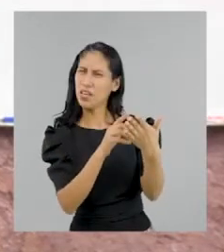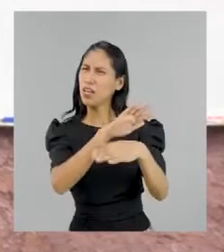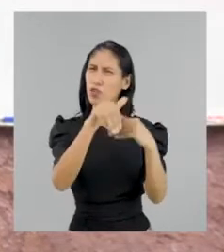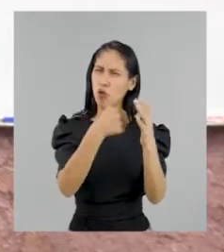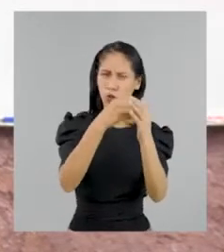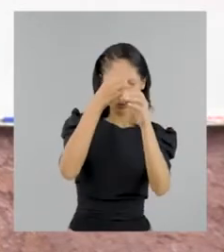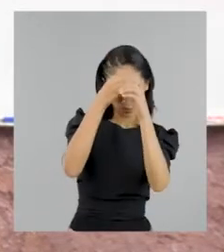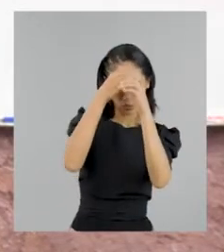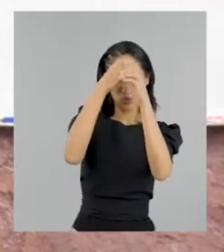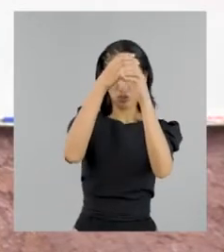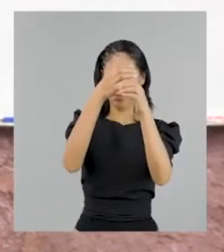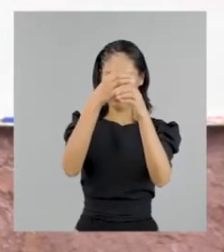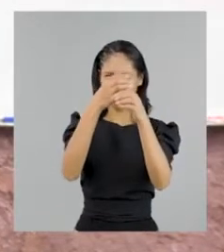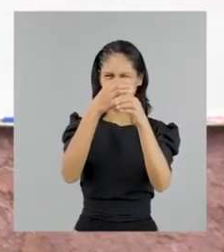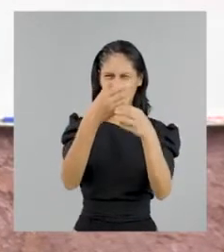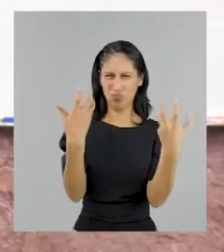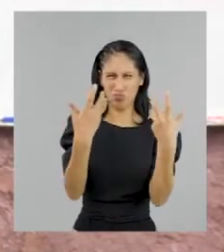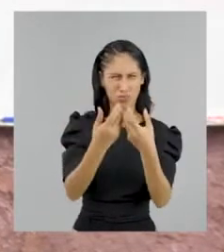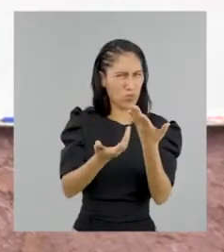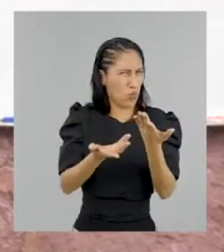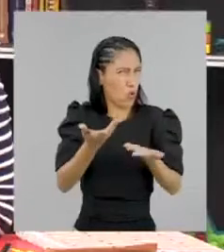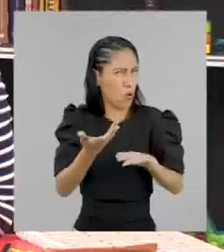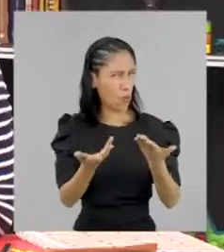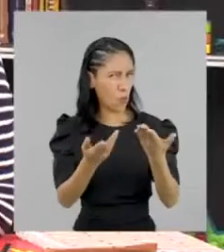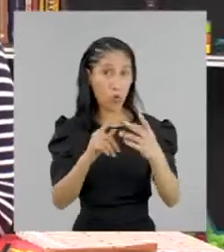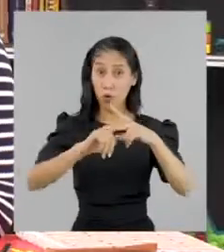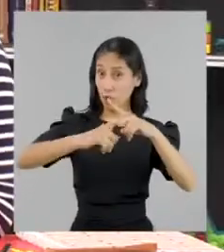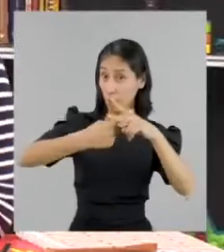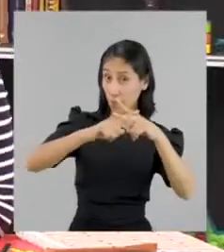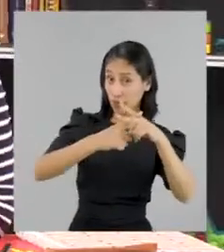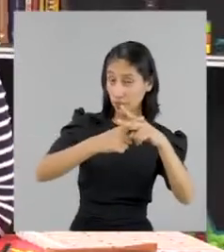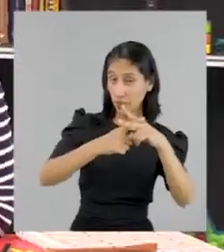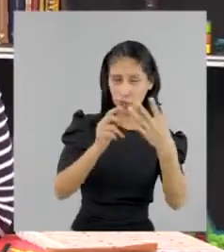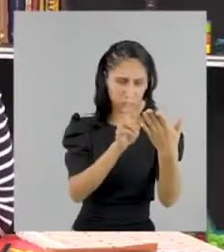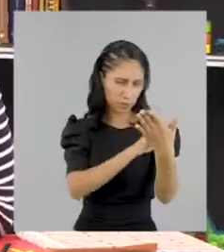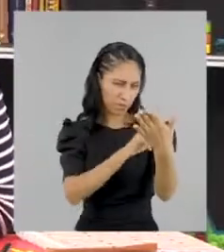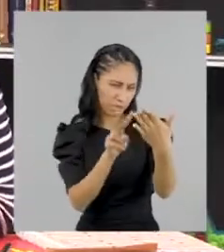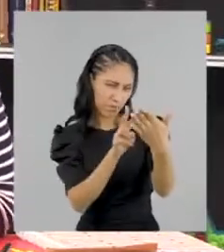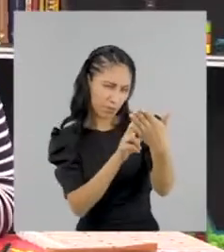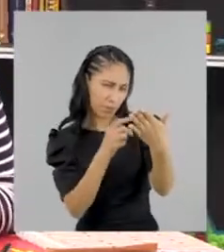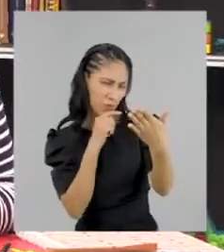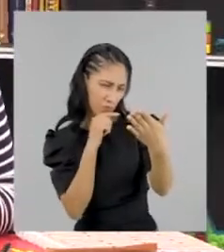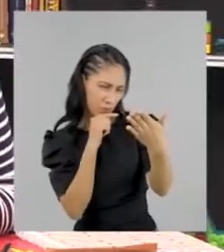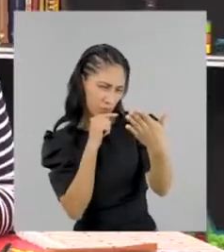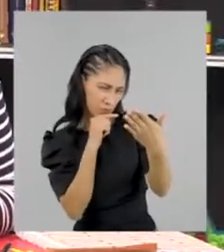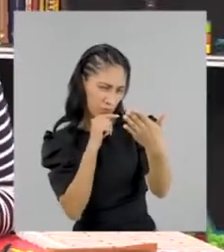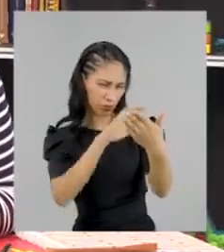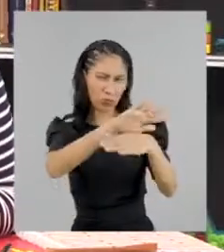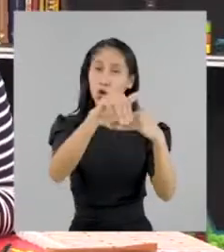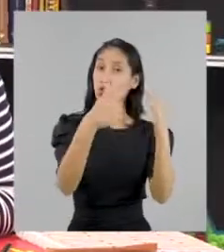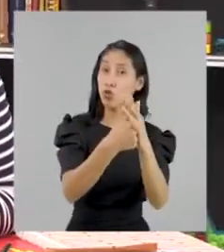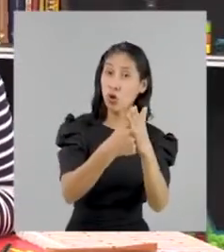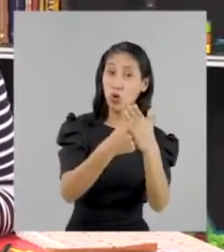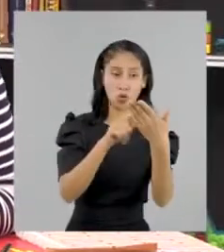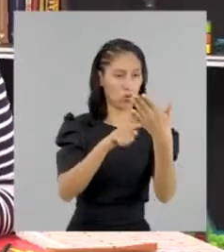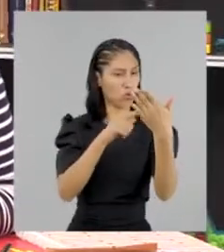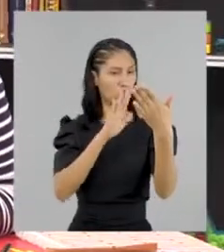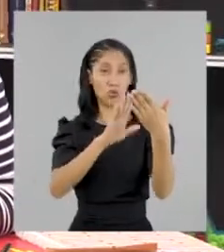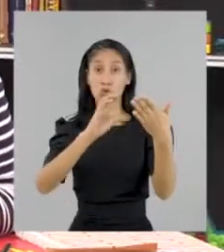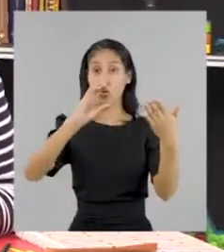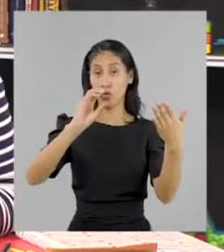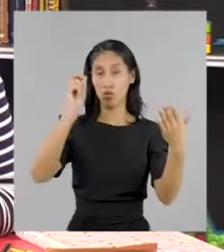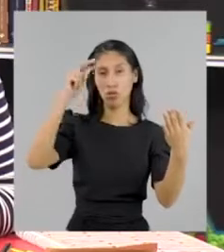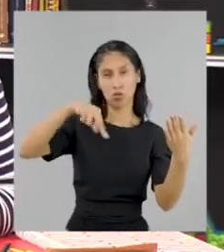estos conocimientos en la resolución de problemas? Al inicio del programa estuvimos revisando cómo es que este concepto de